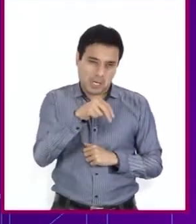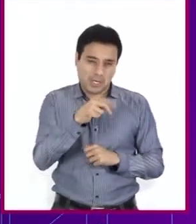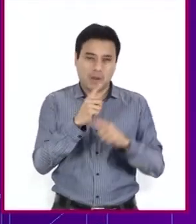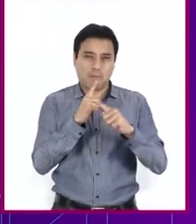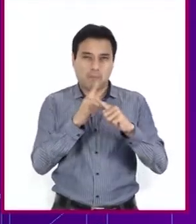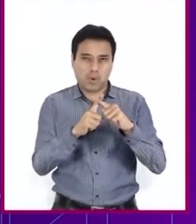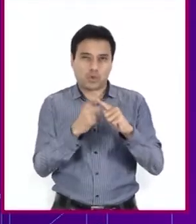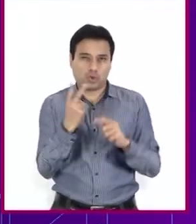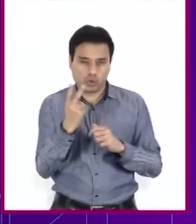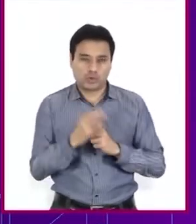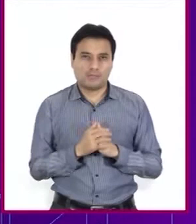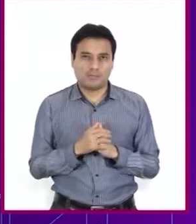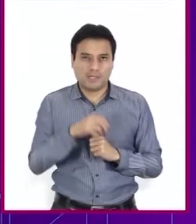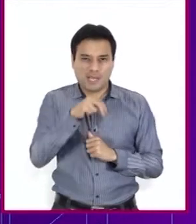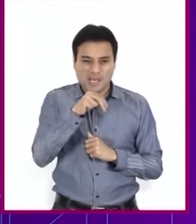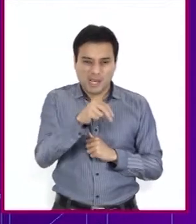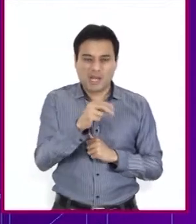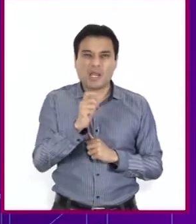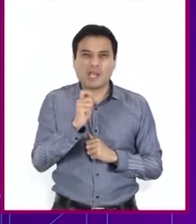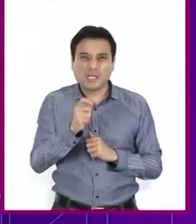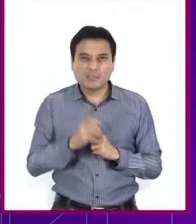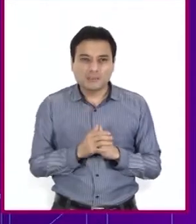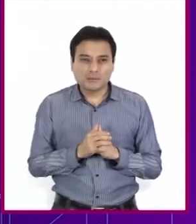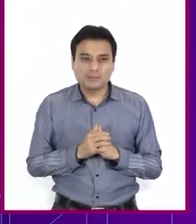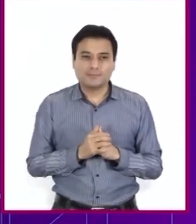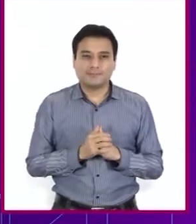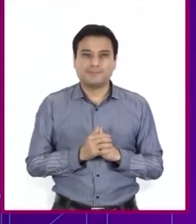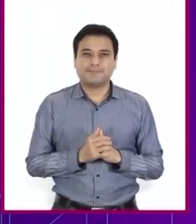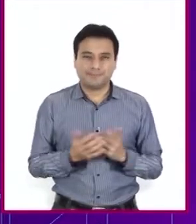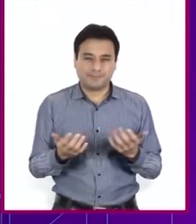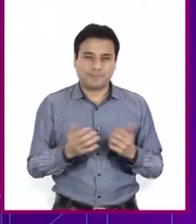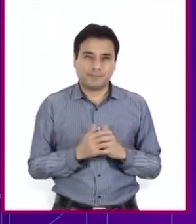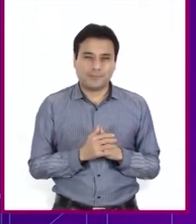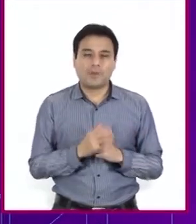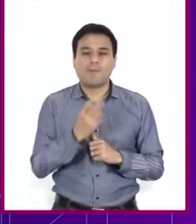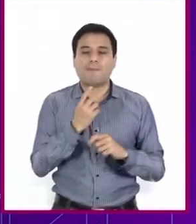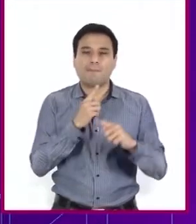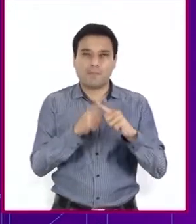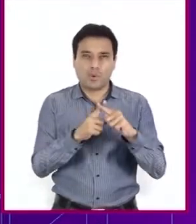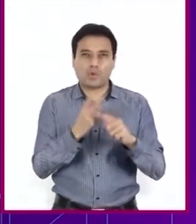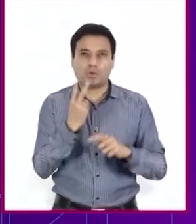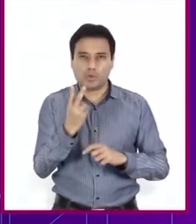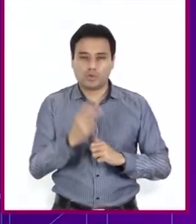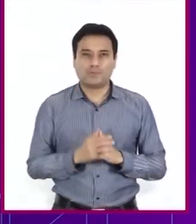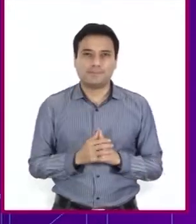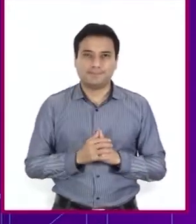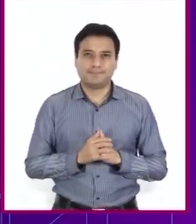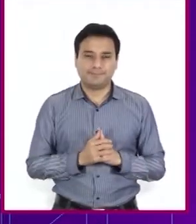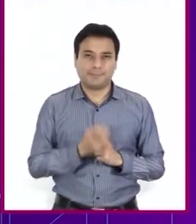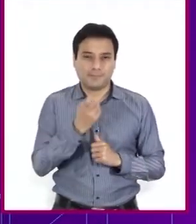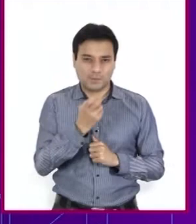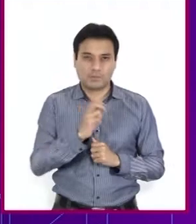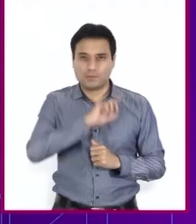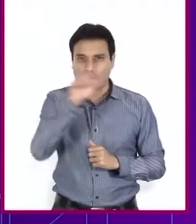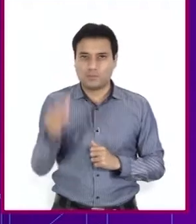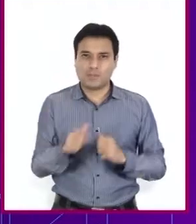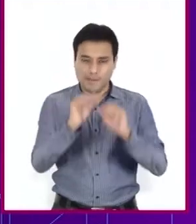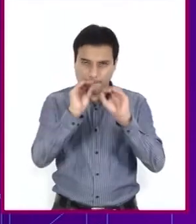N, que es lo mismo que 2 por n al cuadrado. Y se completa la tabla.